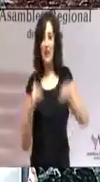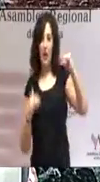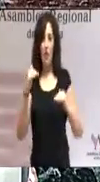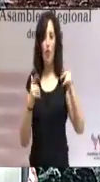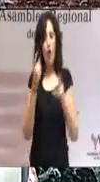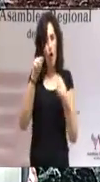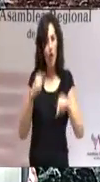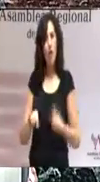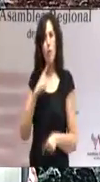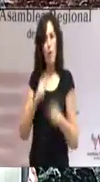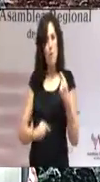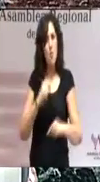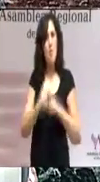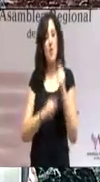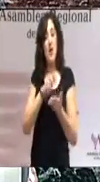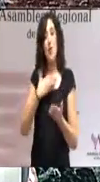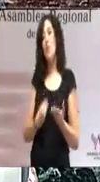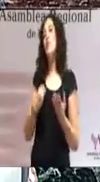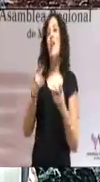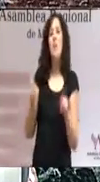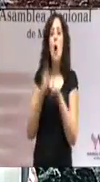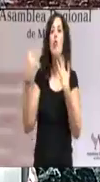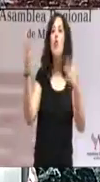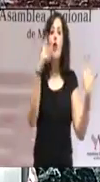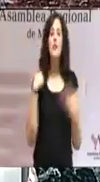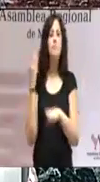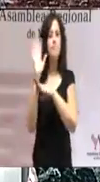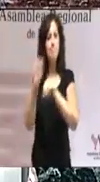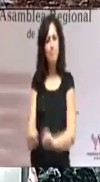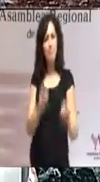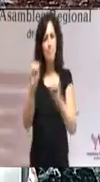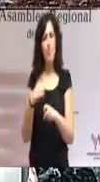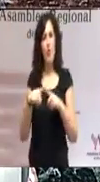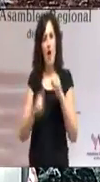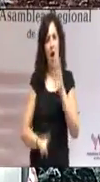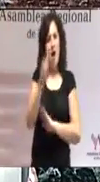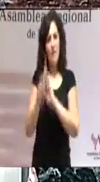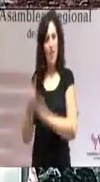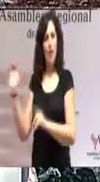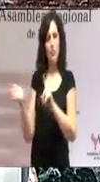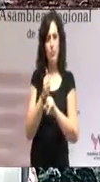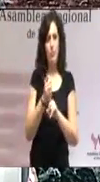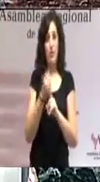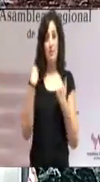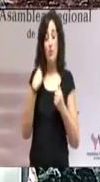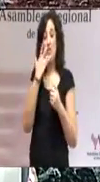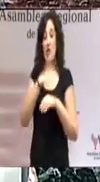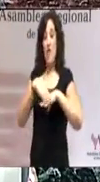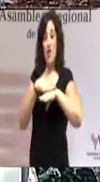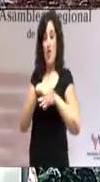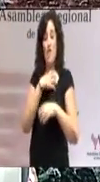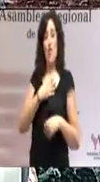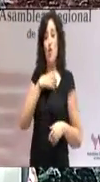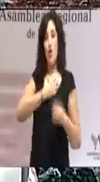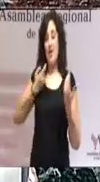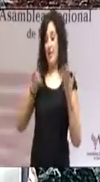defendiendo a esta región ante quien sea y donde sea, y consiguiendo avance. Y si no fuese por un Gobierno en funciones durante los últimos